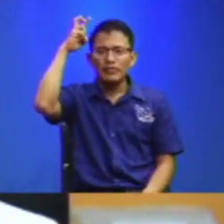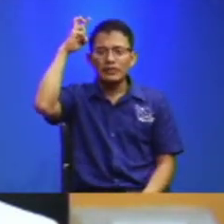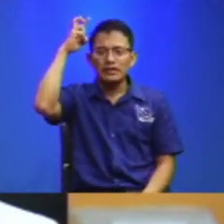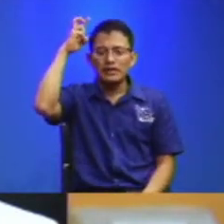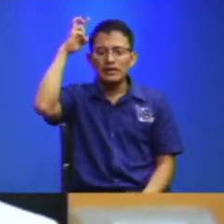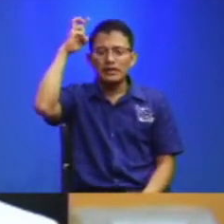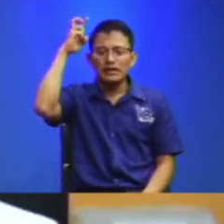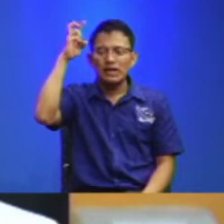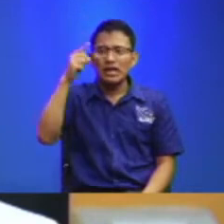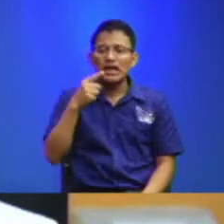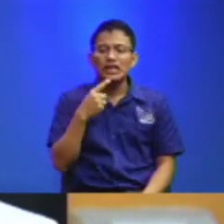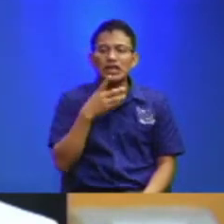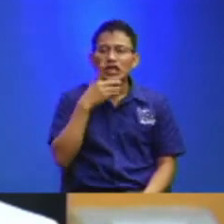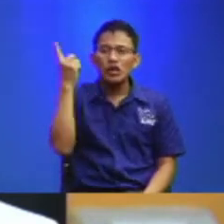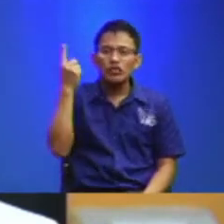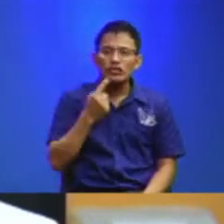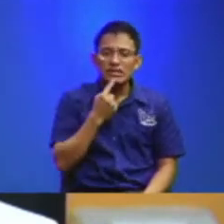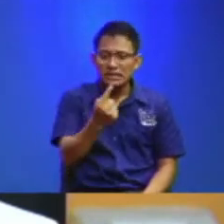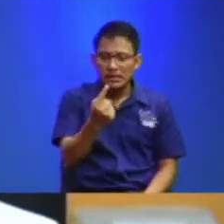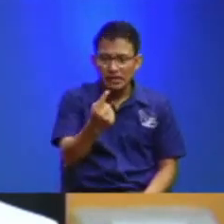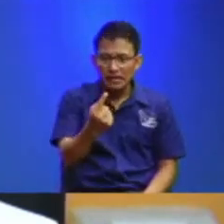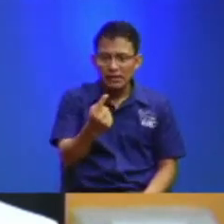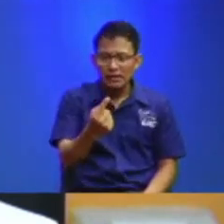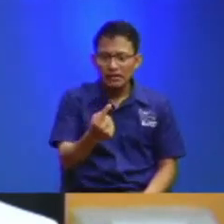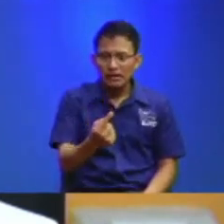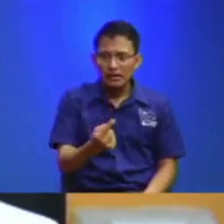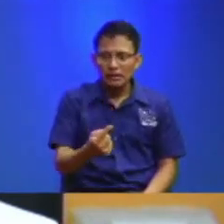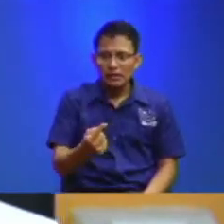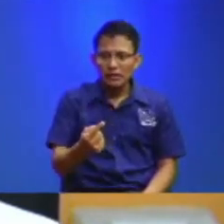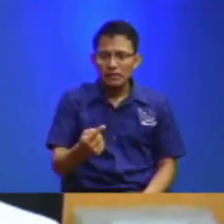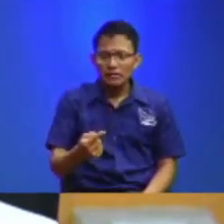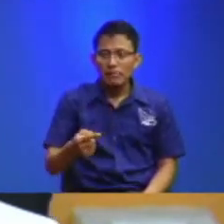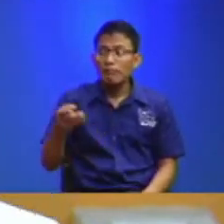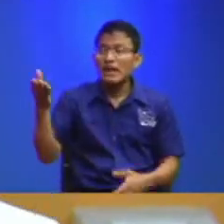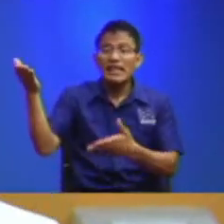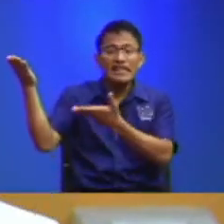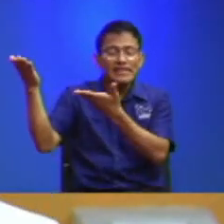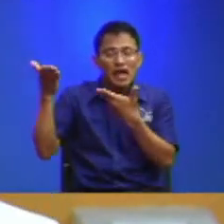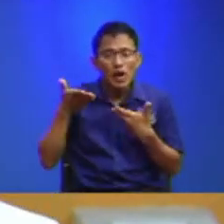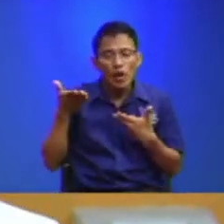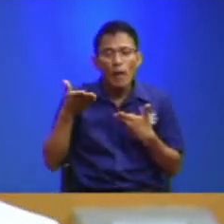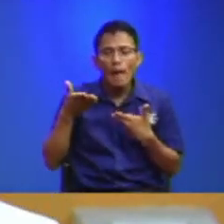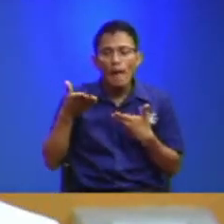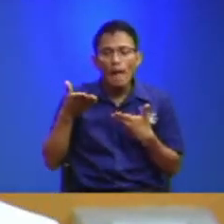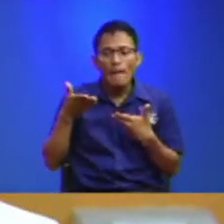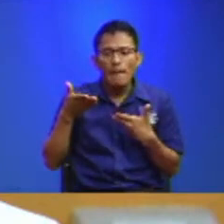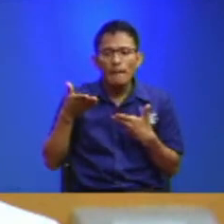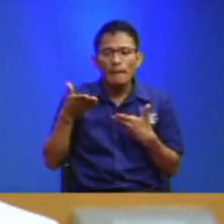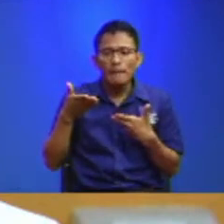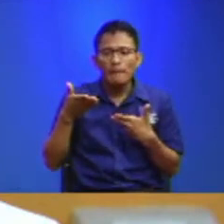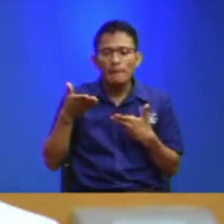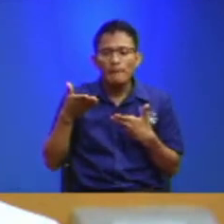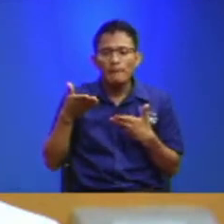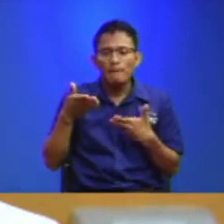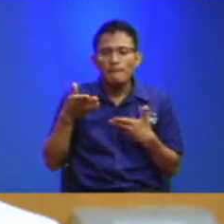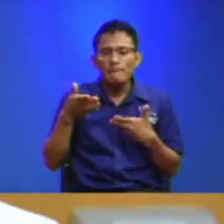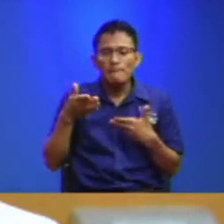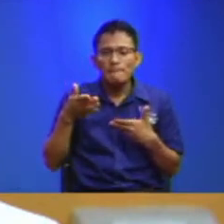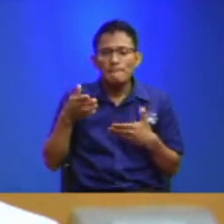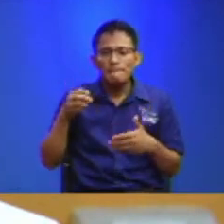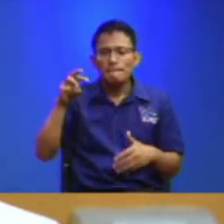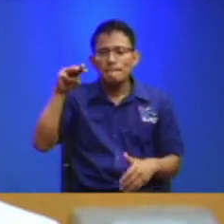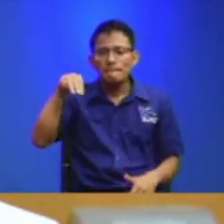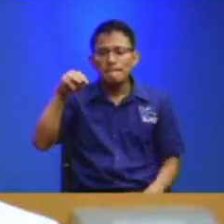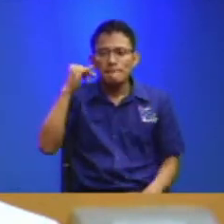hiel en vez de agua cuando tuve sed. Y eso fue lo que hicieron cuando él estaba en la cruz. Es